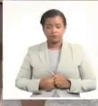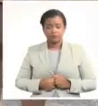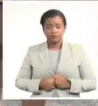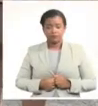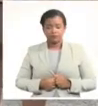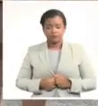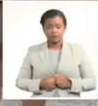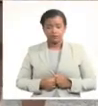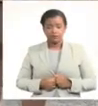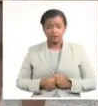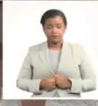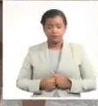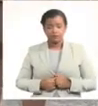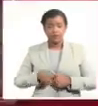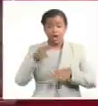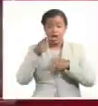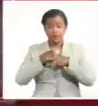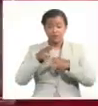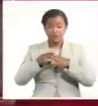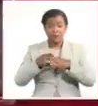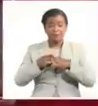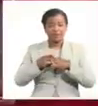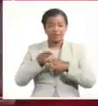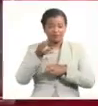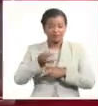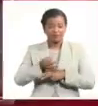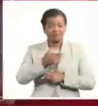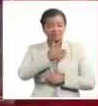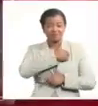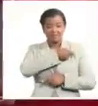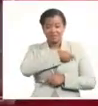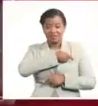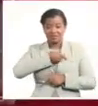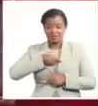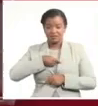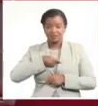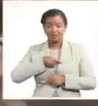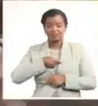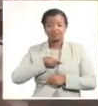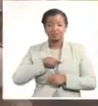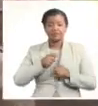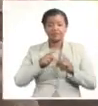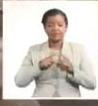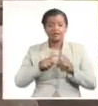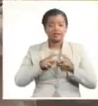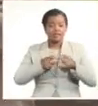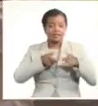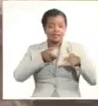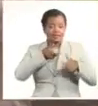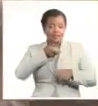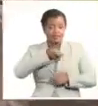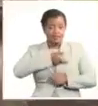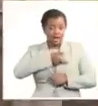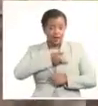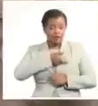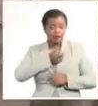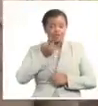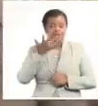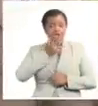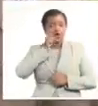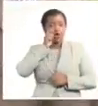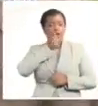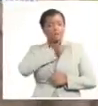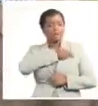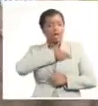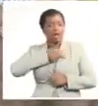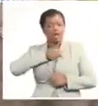A nombre de las Fuerzas Armadas Revolucionarias, recibió el sello conmemorativo el general de brigada José Sánchez